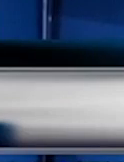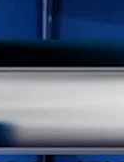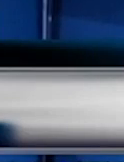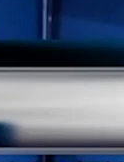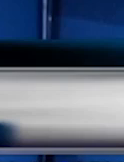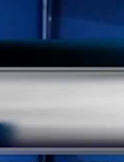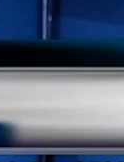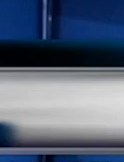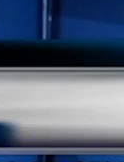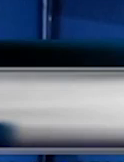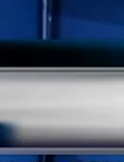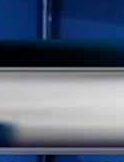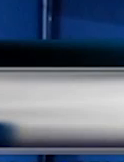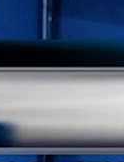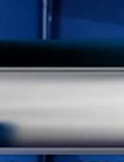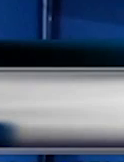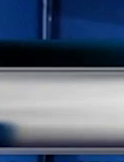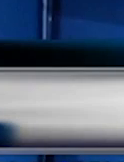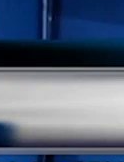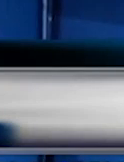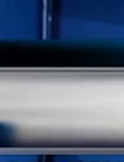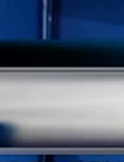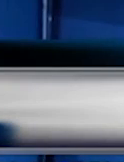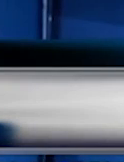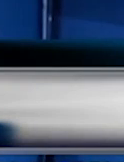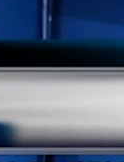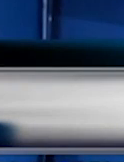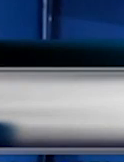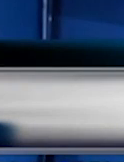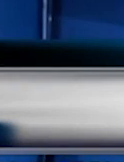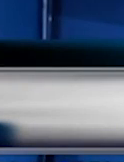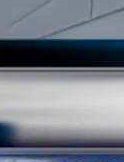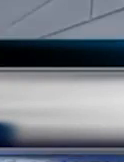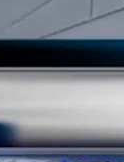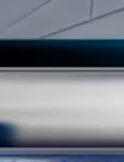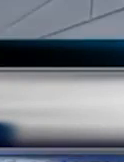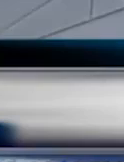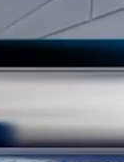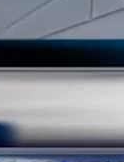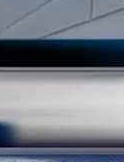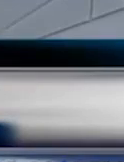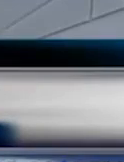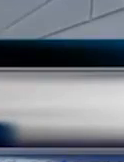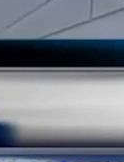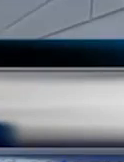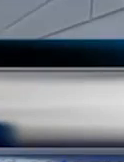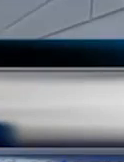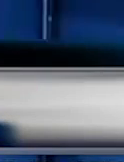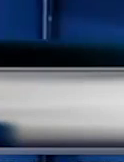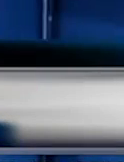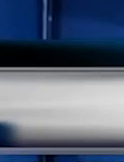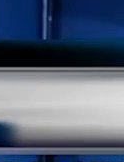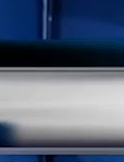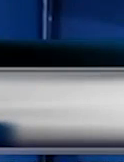y poder hacer este anuncio en en este canal Es importante un anuncio que ha generado expectativa Sí así es